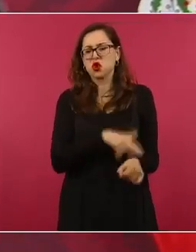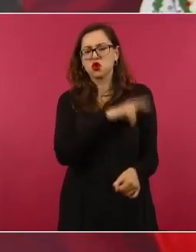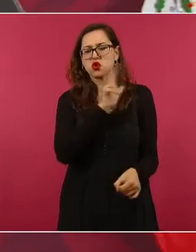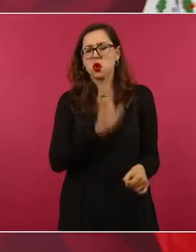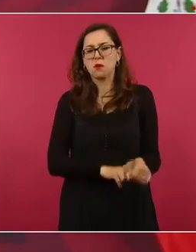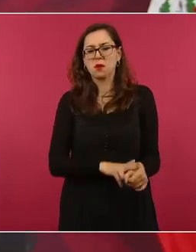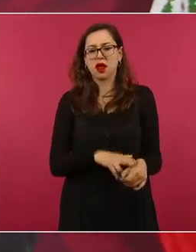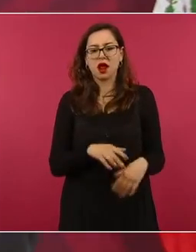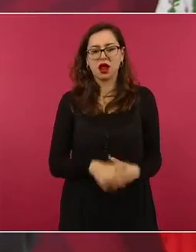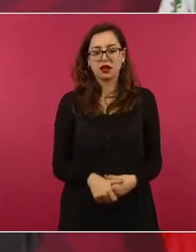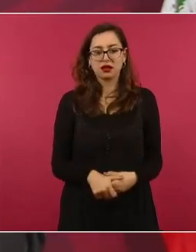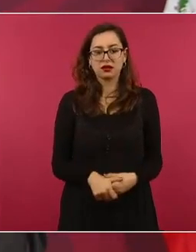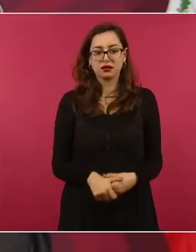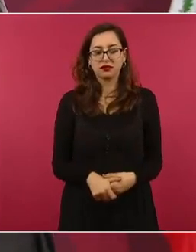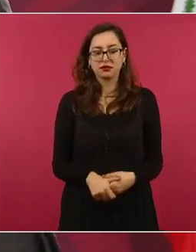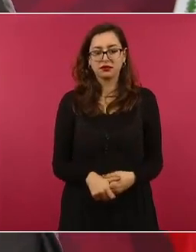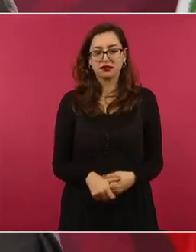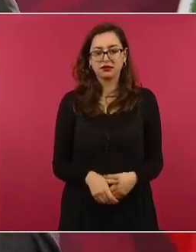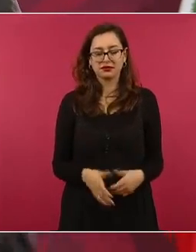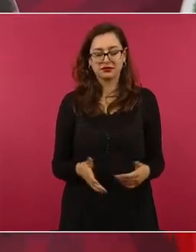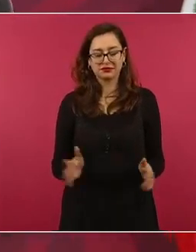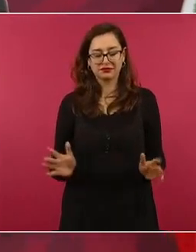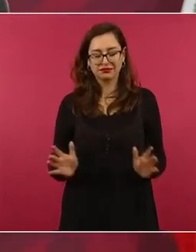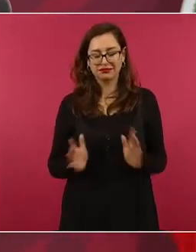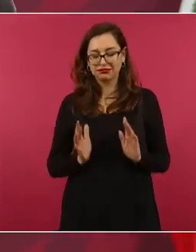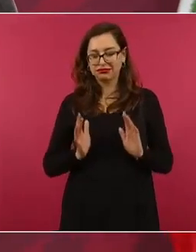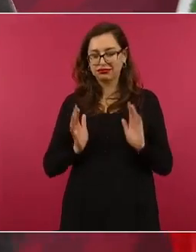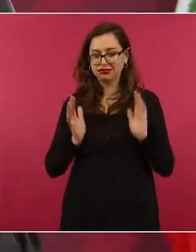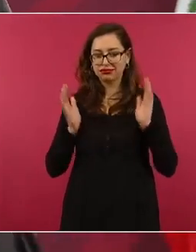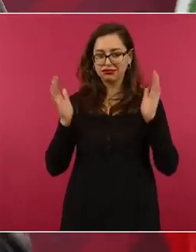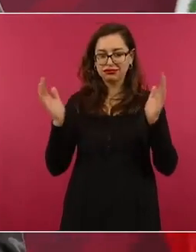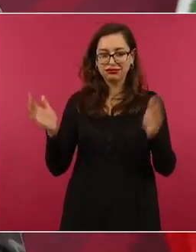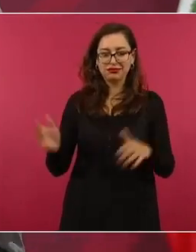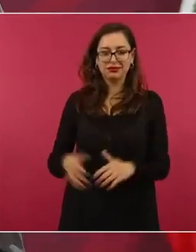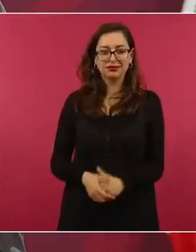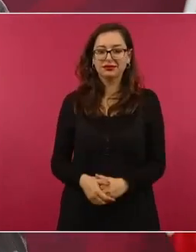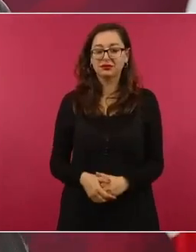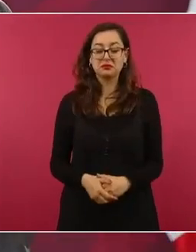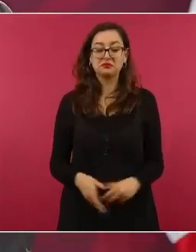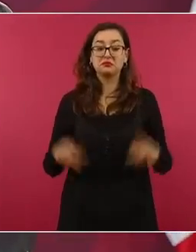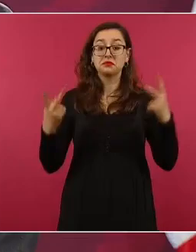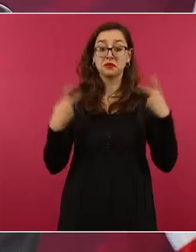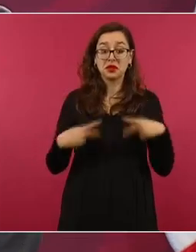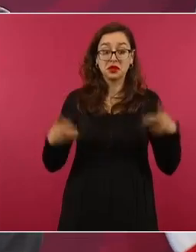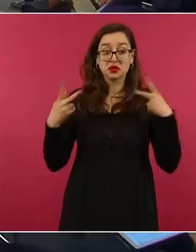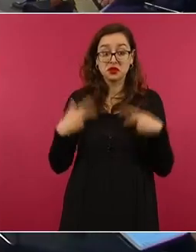Era un tonto el que no robaba.